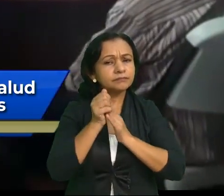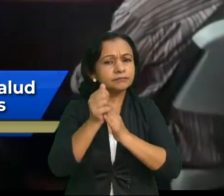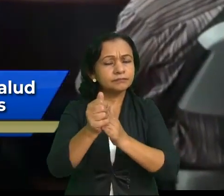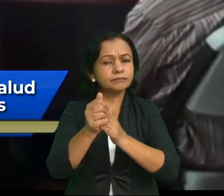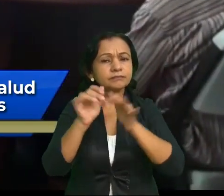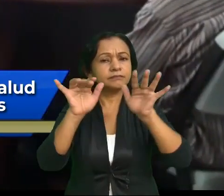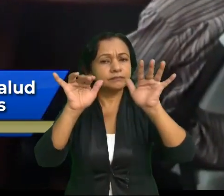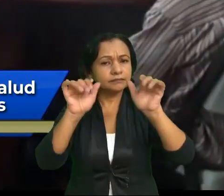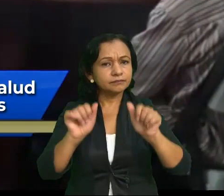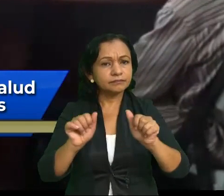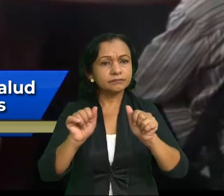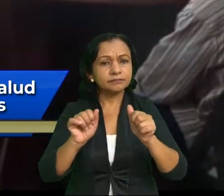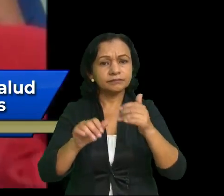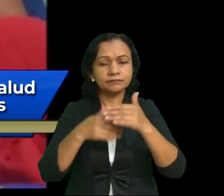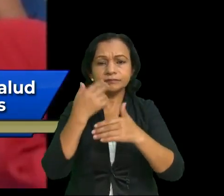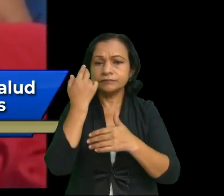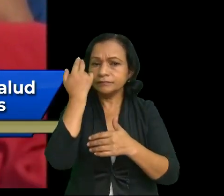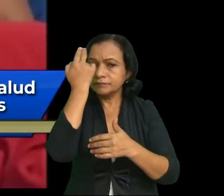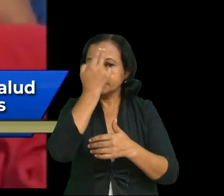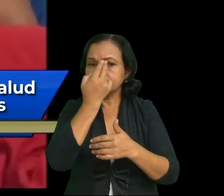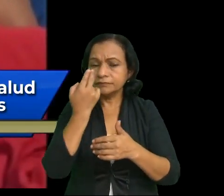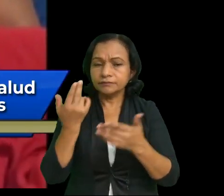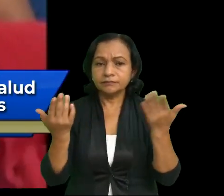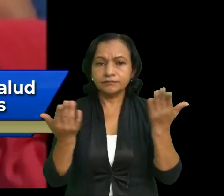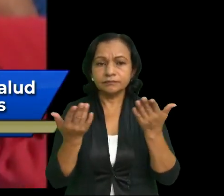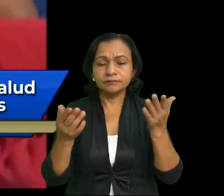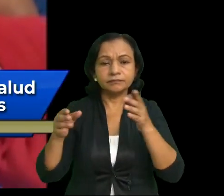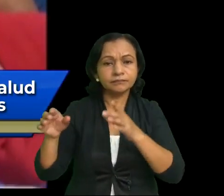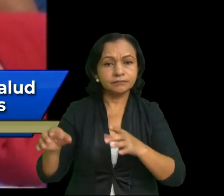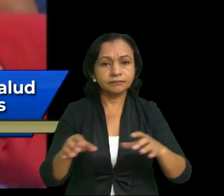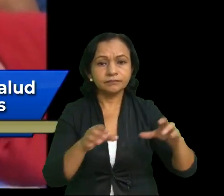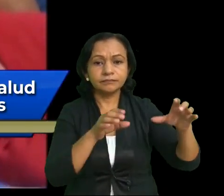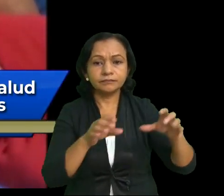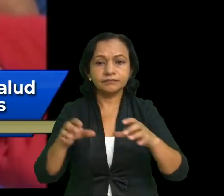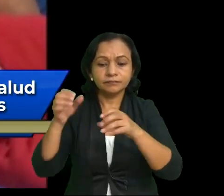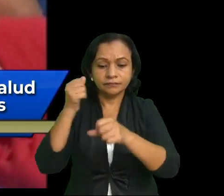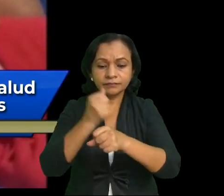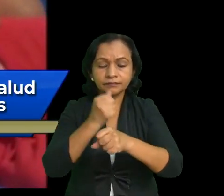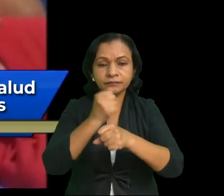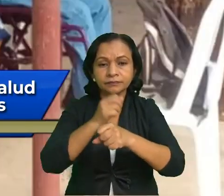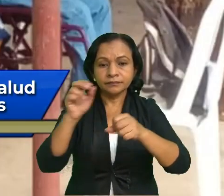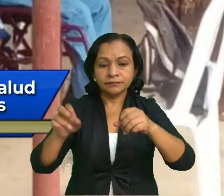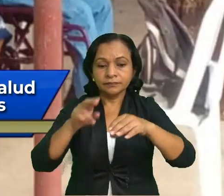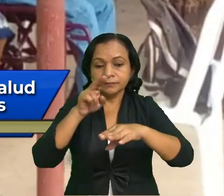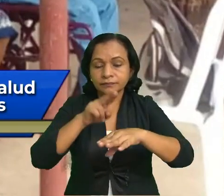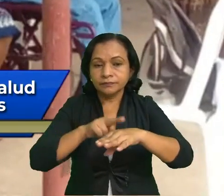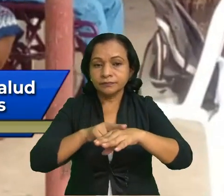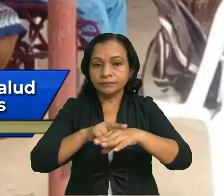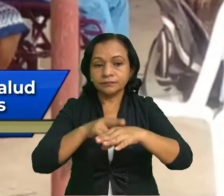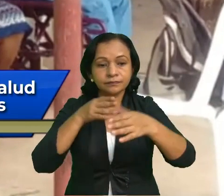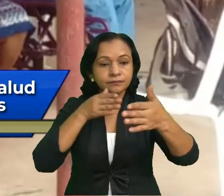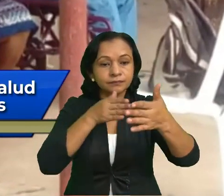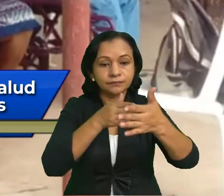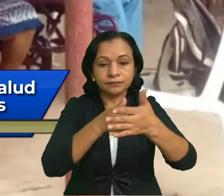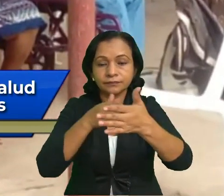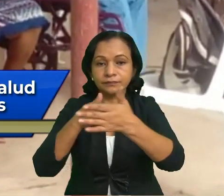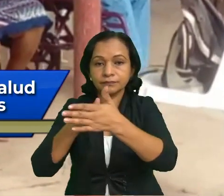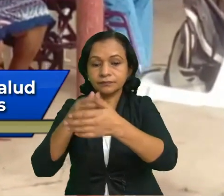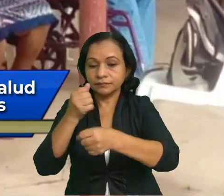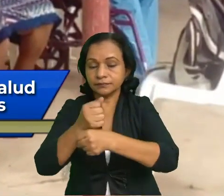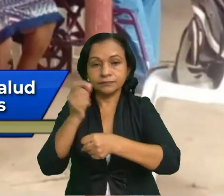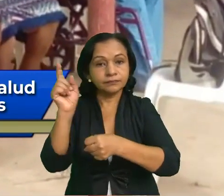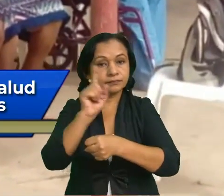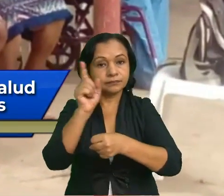a mi siguiente pregunta no dentro de esa dinámica también a nivel nacional no han parado las líneas de trabajo